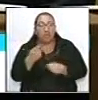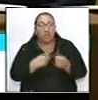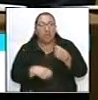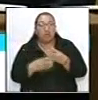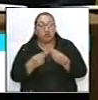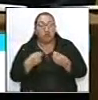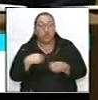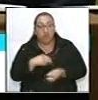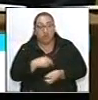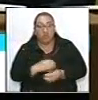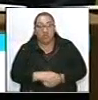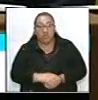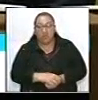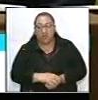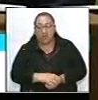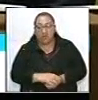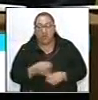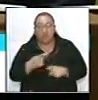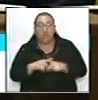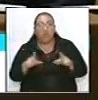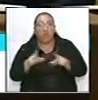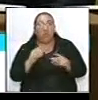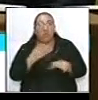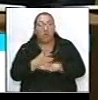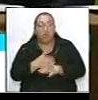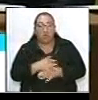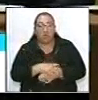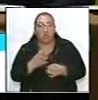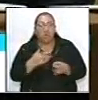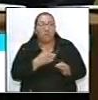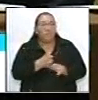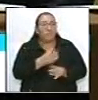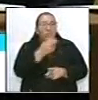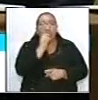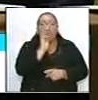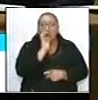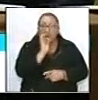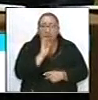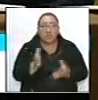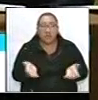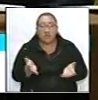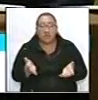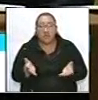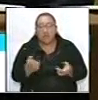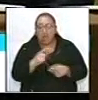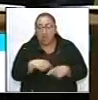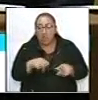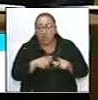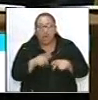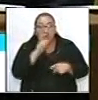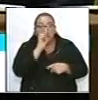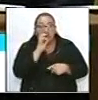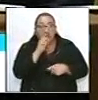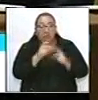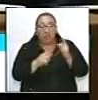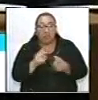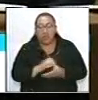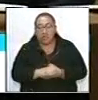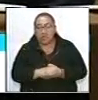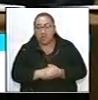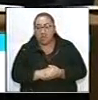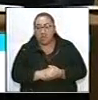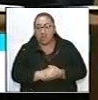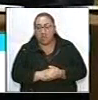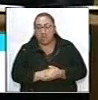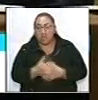muchos de nosotros, en diferentes lugares, vamos a operativos donde hay los fumaderos. Y lamentablemente, en esos fumaderos se encuentran personas que ya están